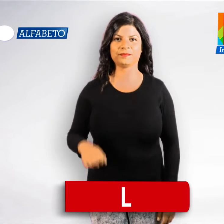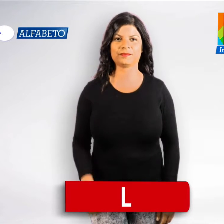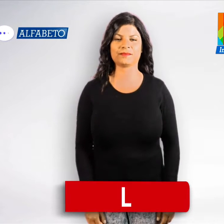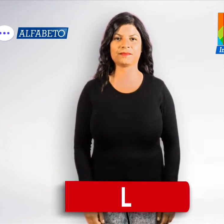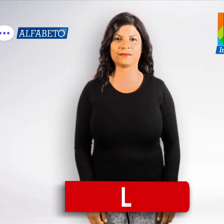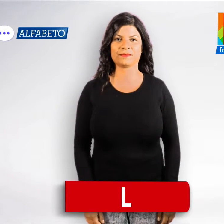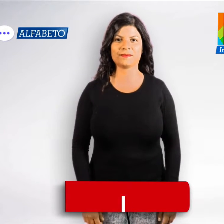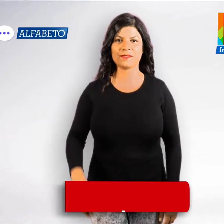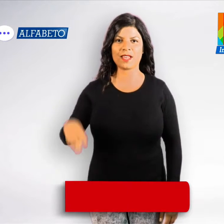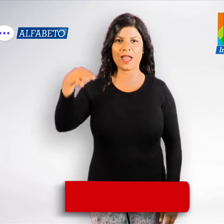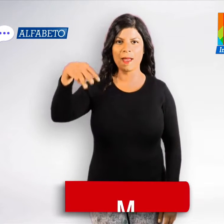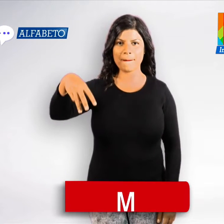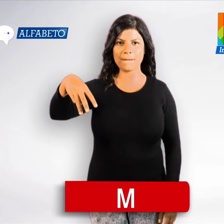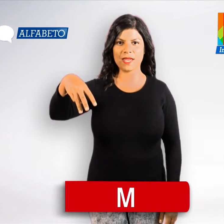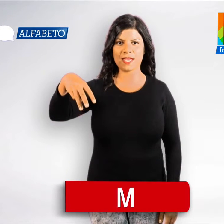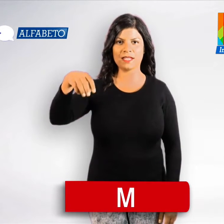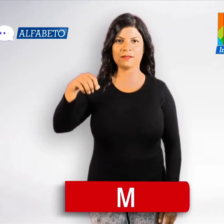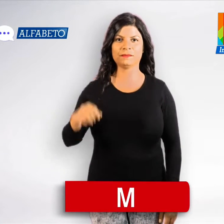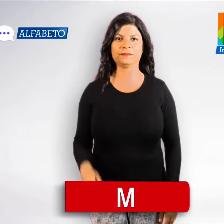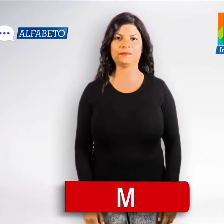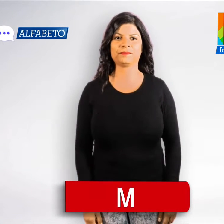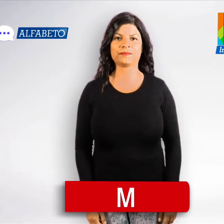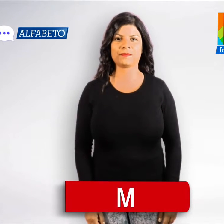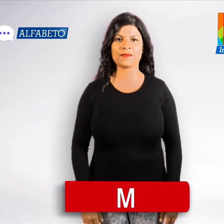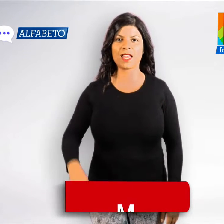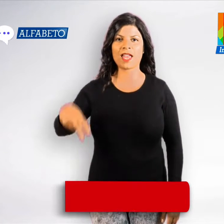L, M,